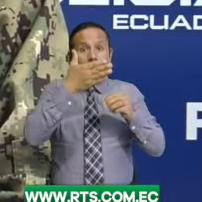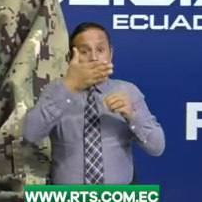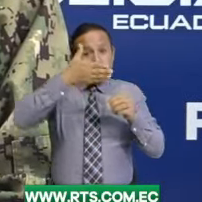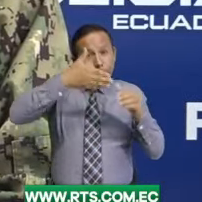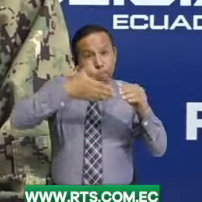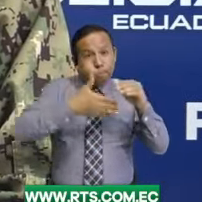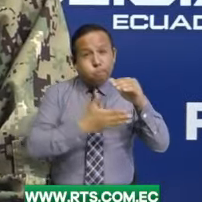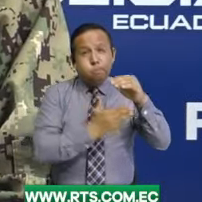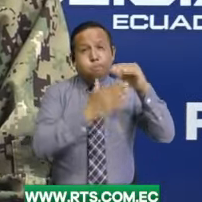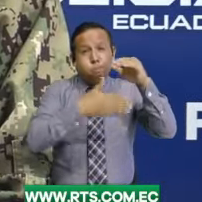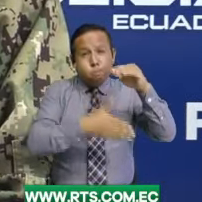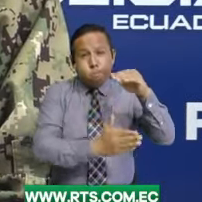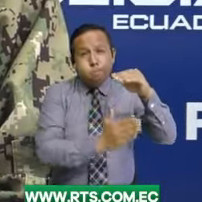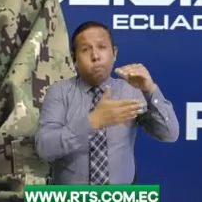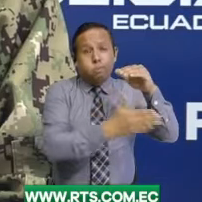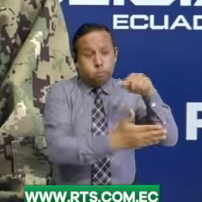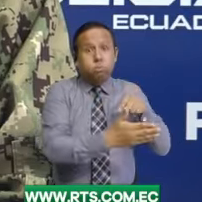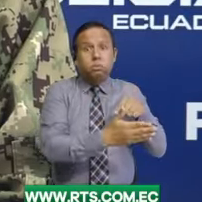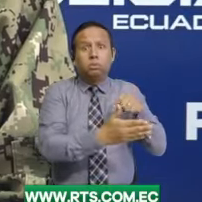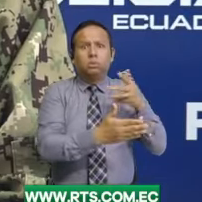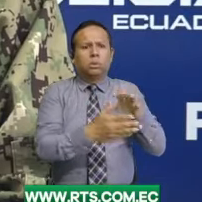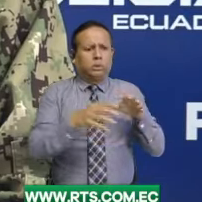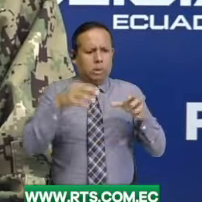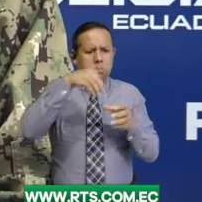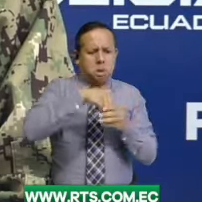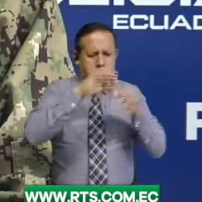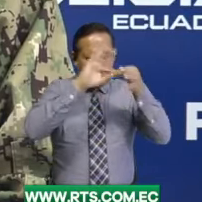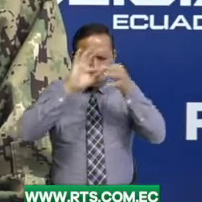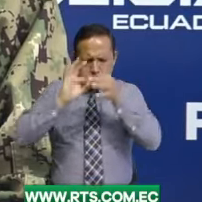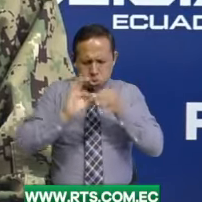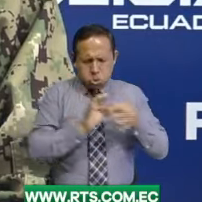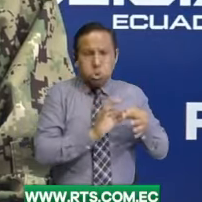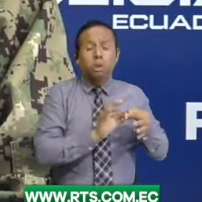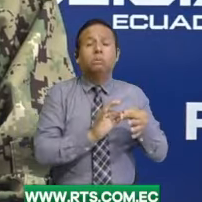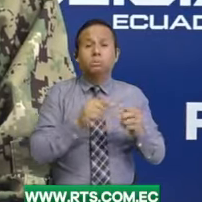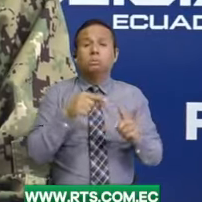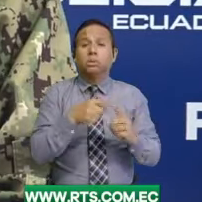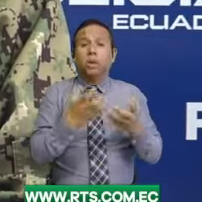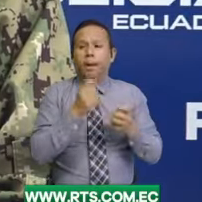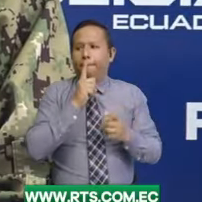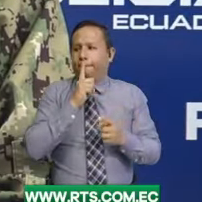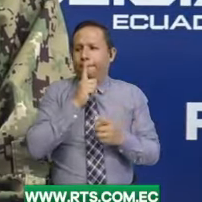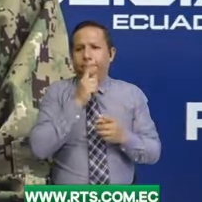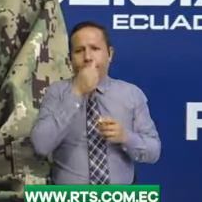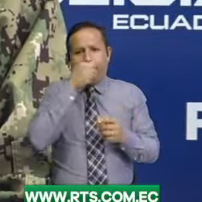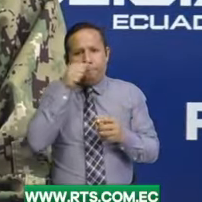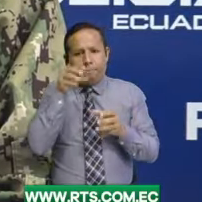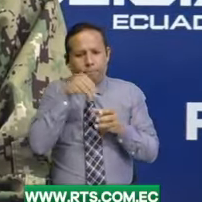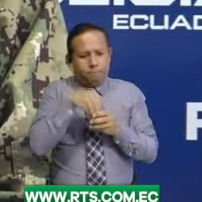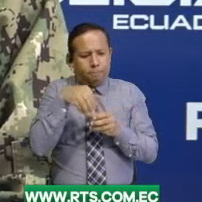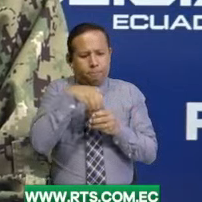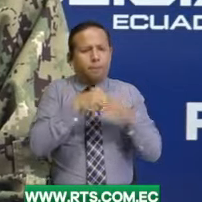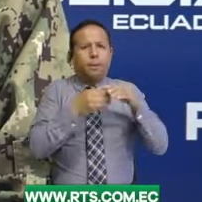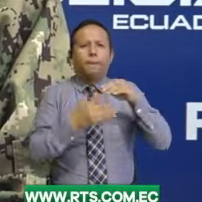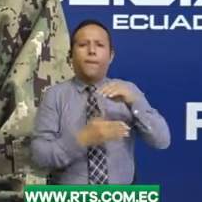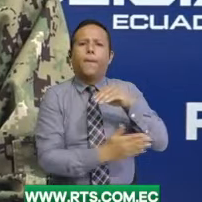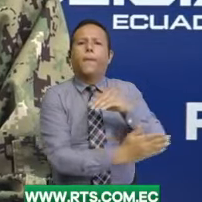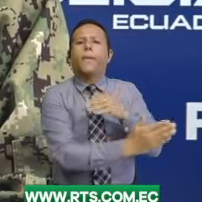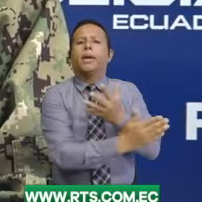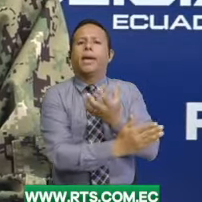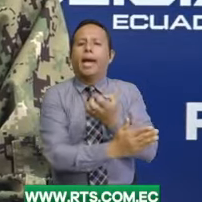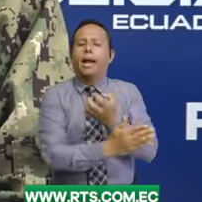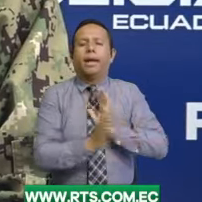semisumergible con capacidad de 5 toneladas de transporte de sustancias sujetas a fiscalización. Esto con un solo embarque